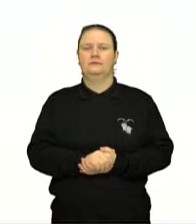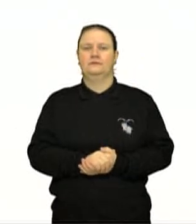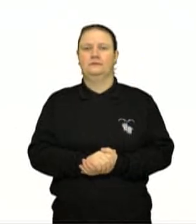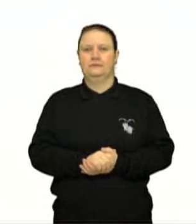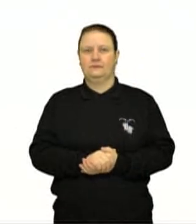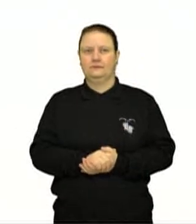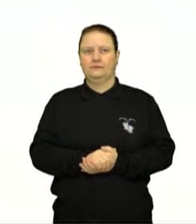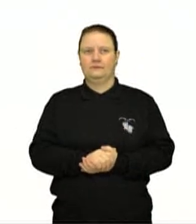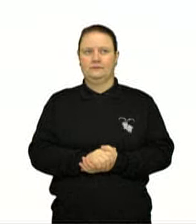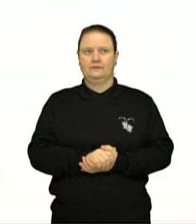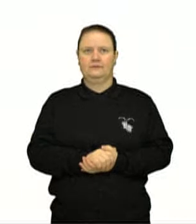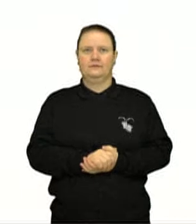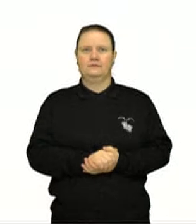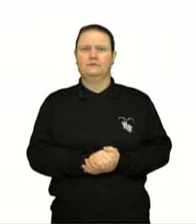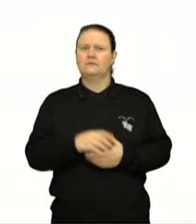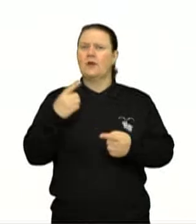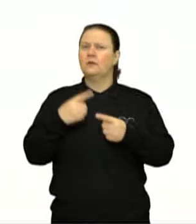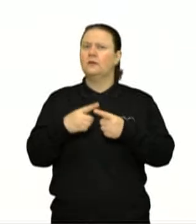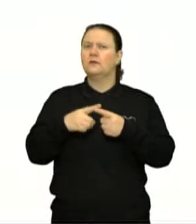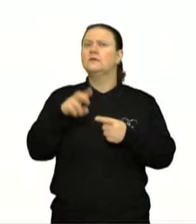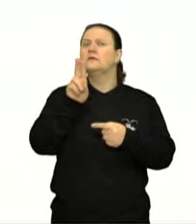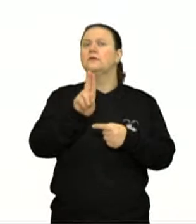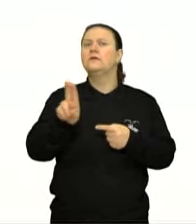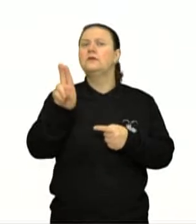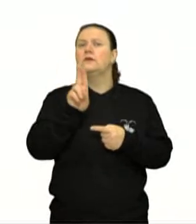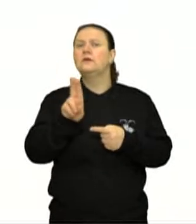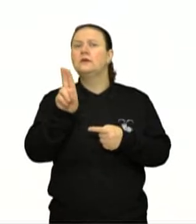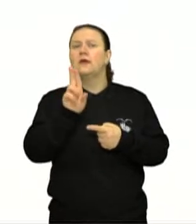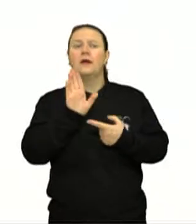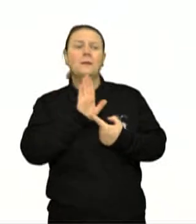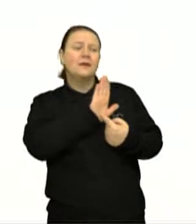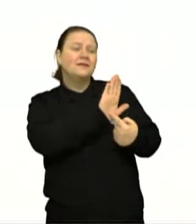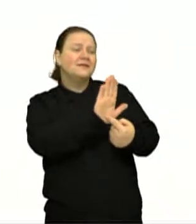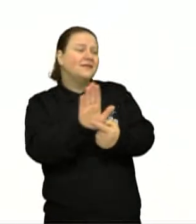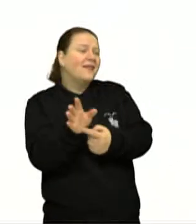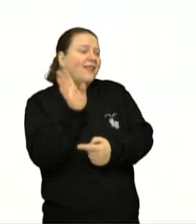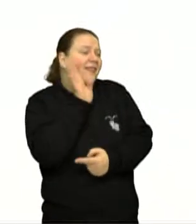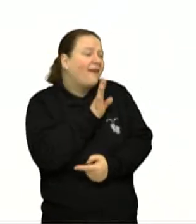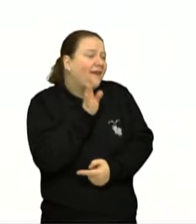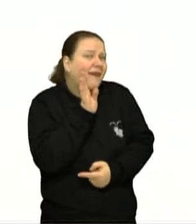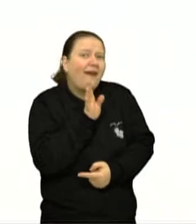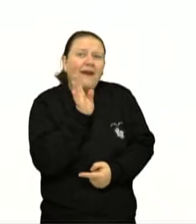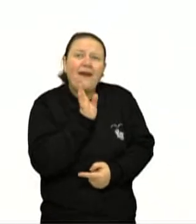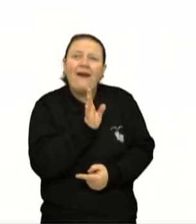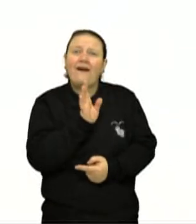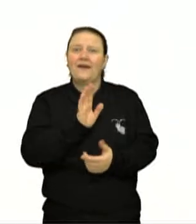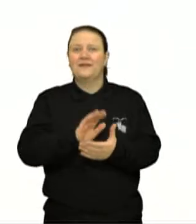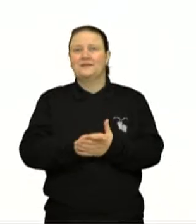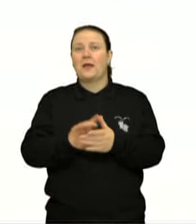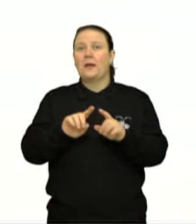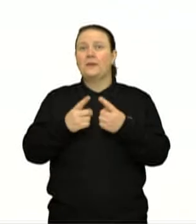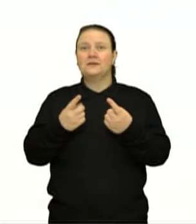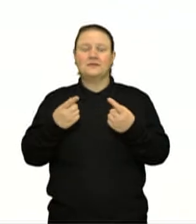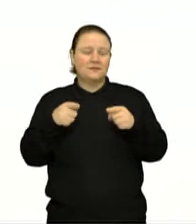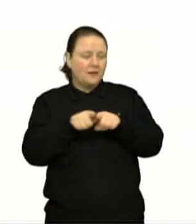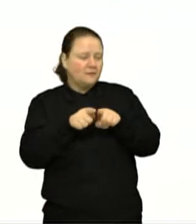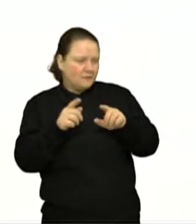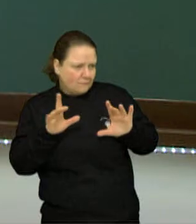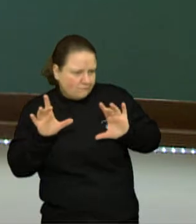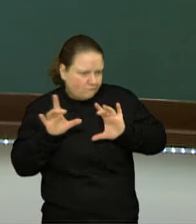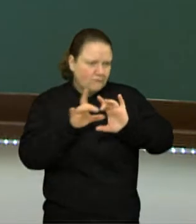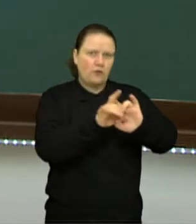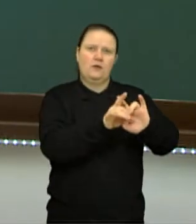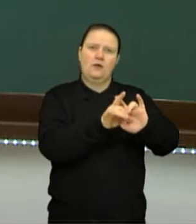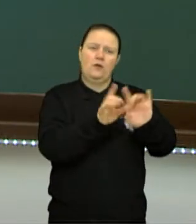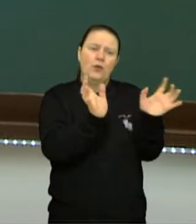palabra pelotudo. ¿Por qué que lo usó? Para parecer divertido y así integrarse en el grupo. Sim,